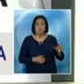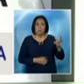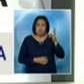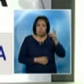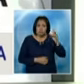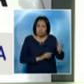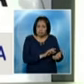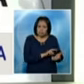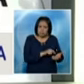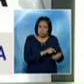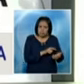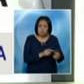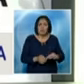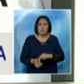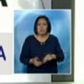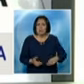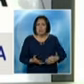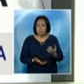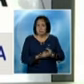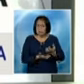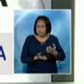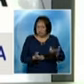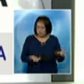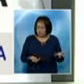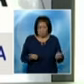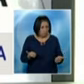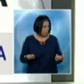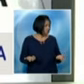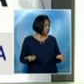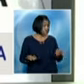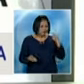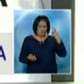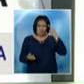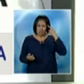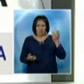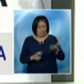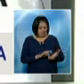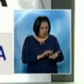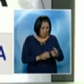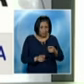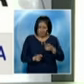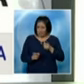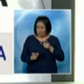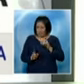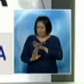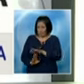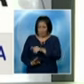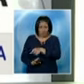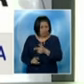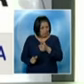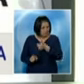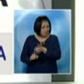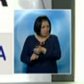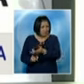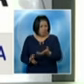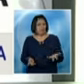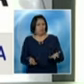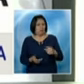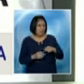habrían sido grabados por el ministro de Economía. Pero, ¿cuál es la lógica de grabar unos audios que lo perjudican? Unos audios que más